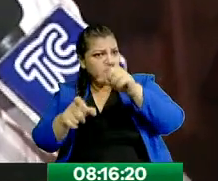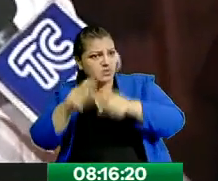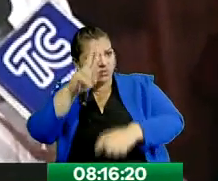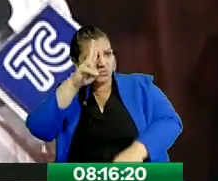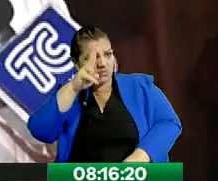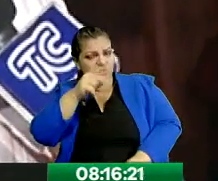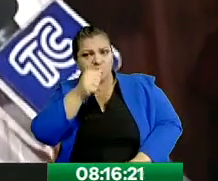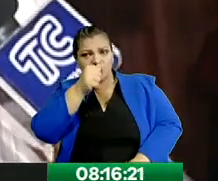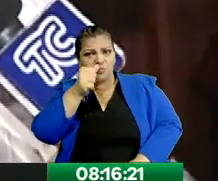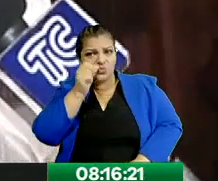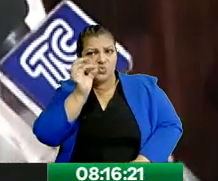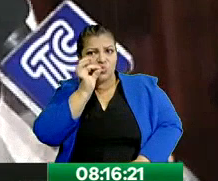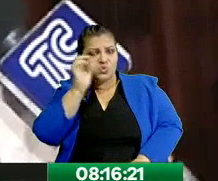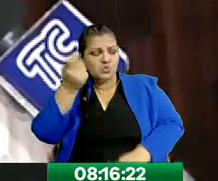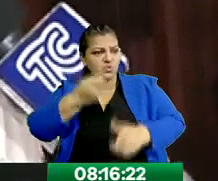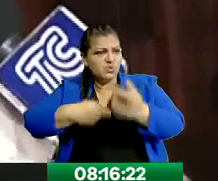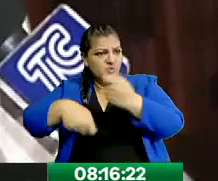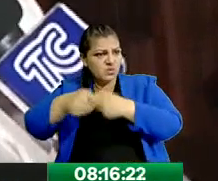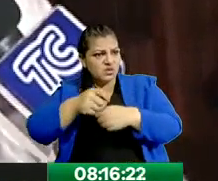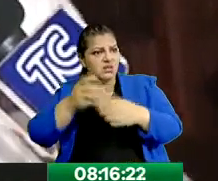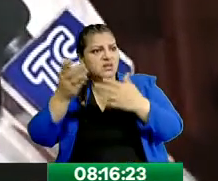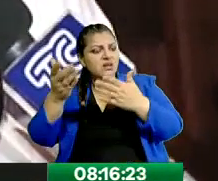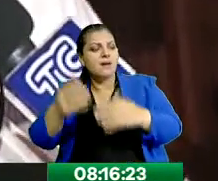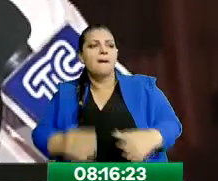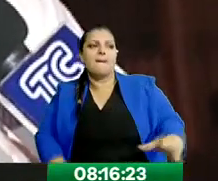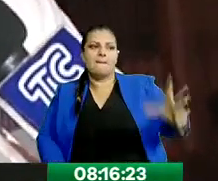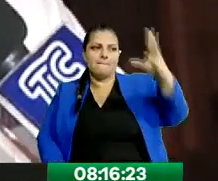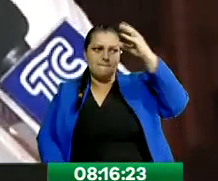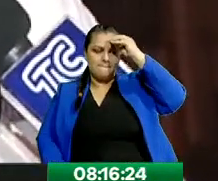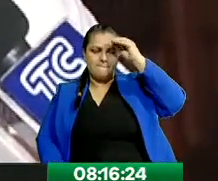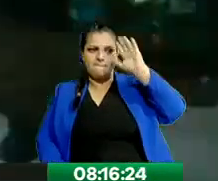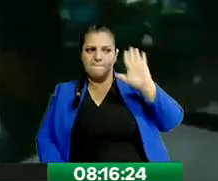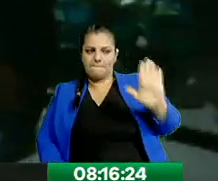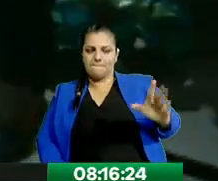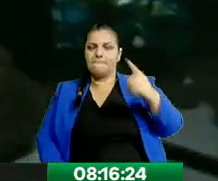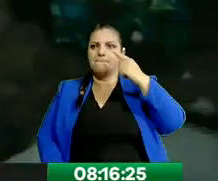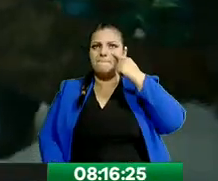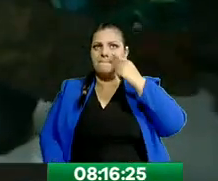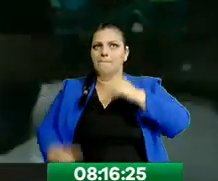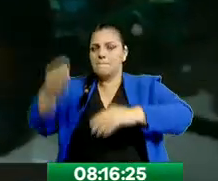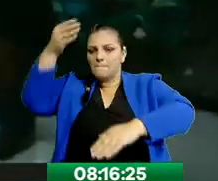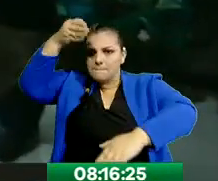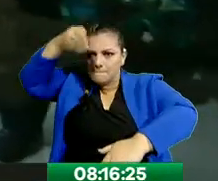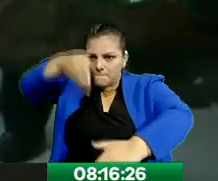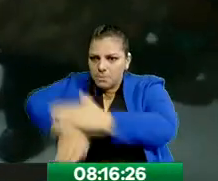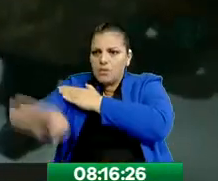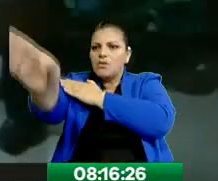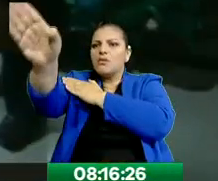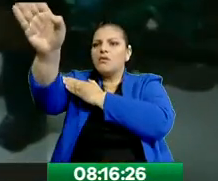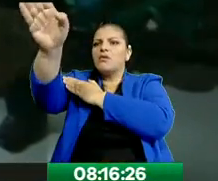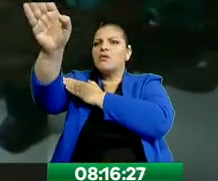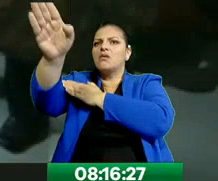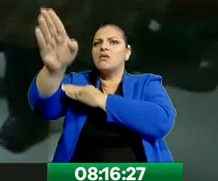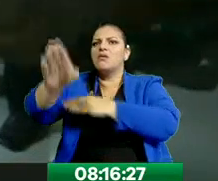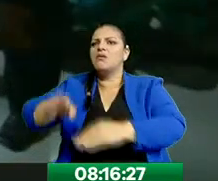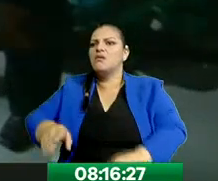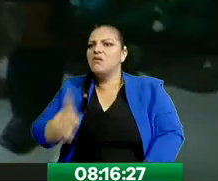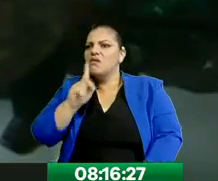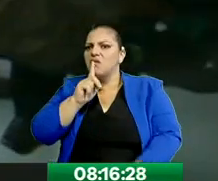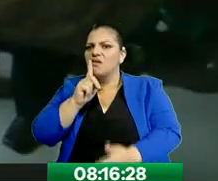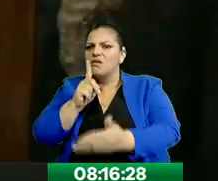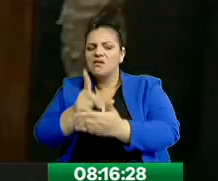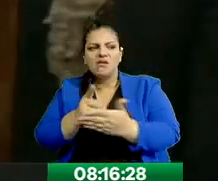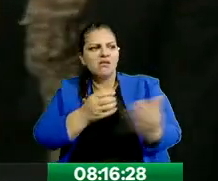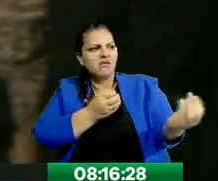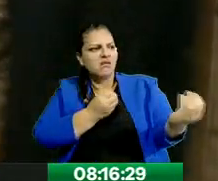sujeta a fiscalización, por lo cual se ha venido a realizar este allanamiento. Por otro lado, en el sector